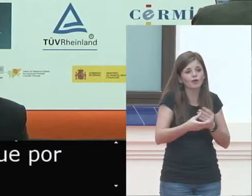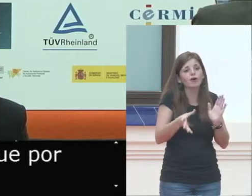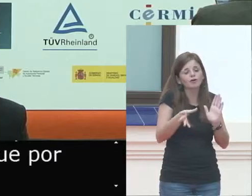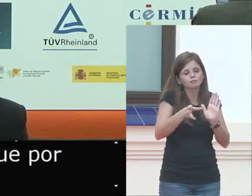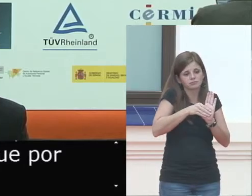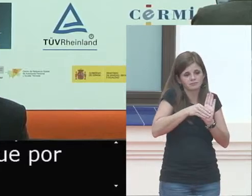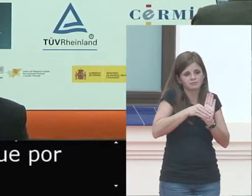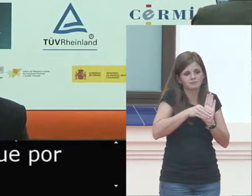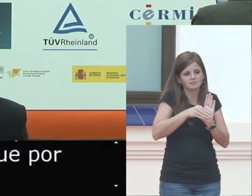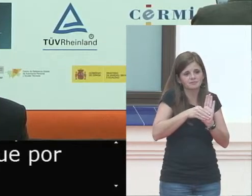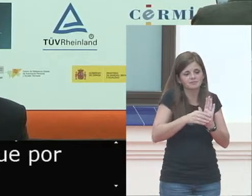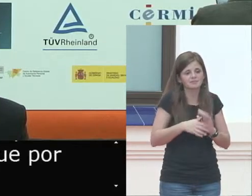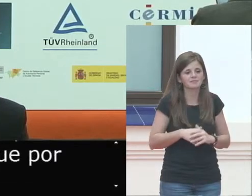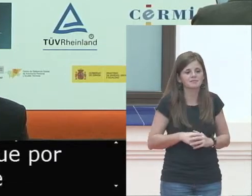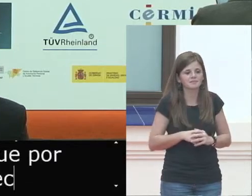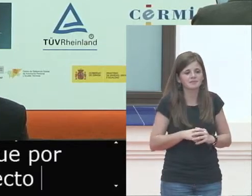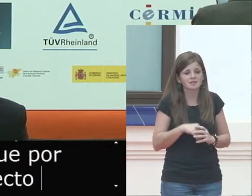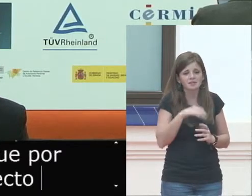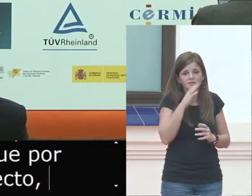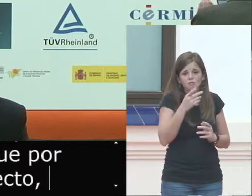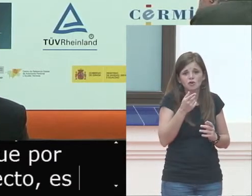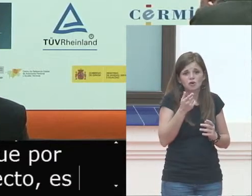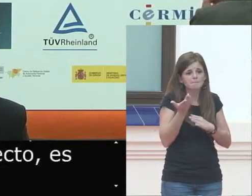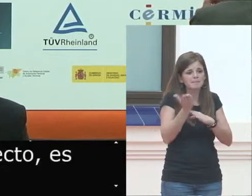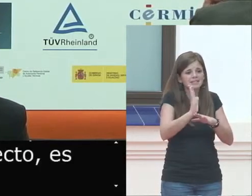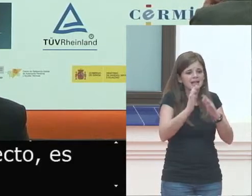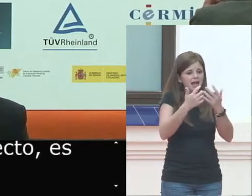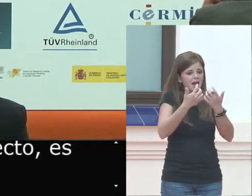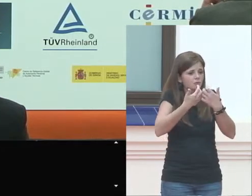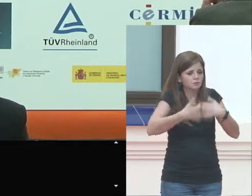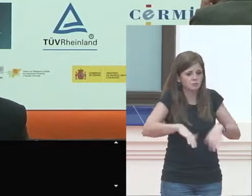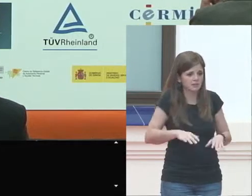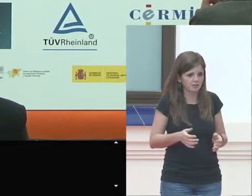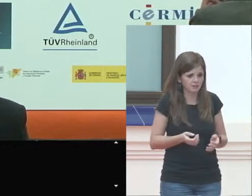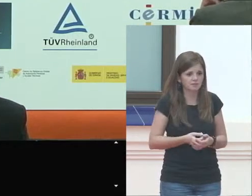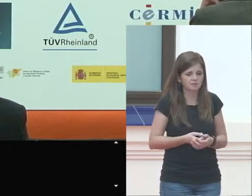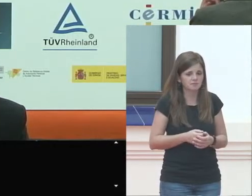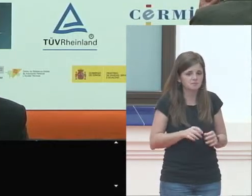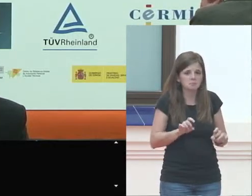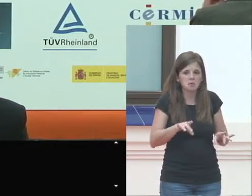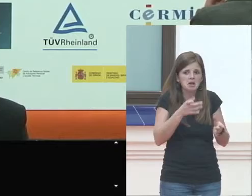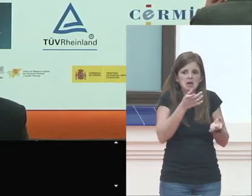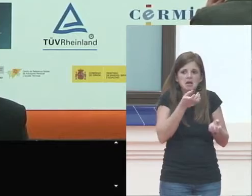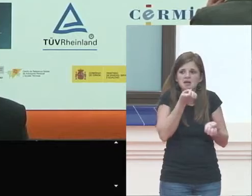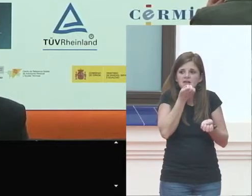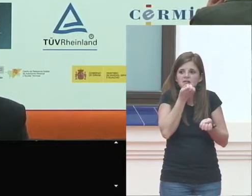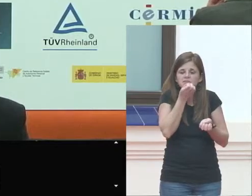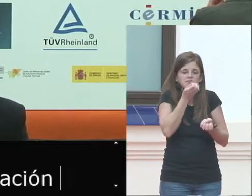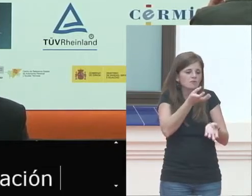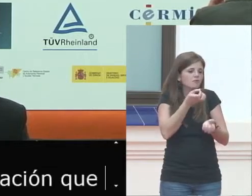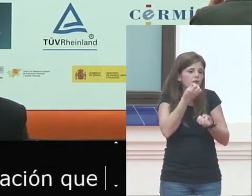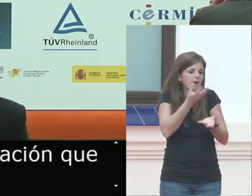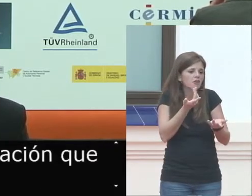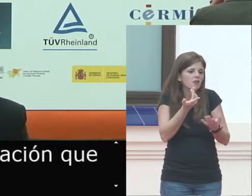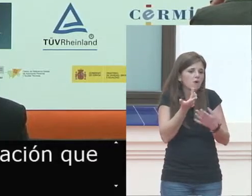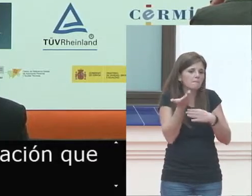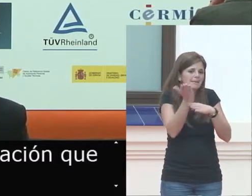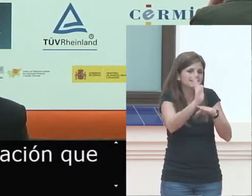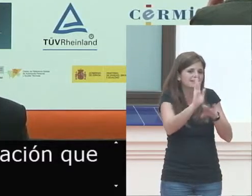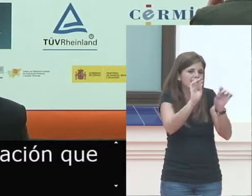presentación por defecto es gráfico, pero es una estructura, una información que se puede presentar de otra